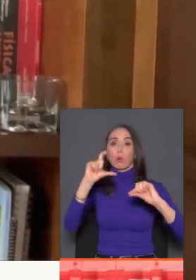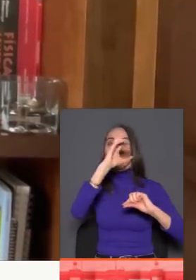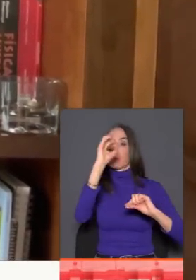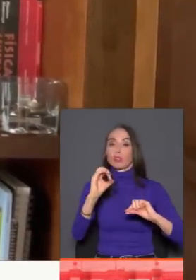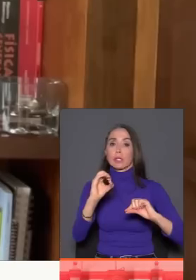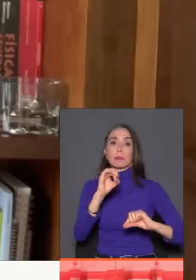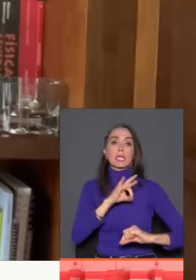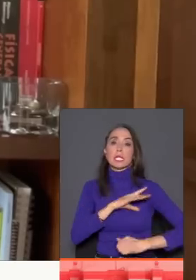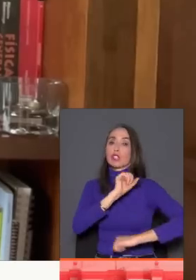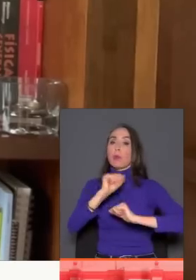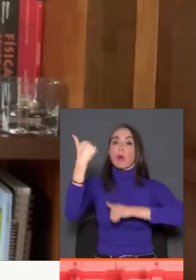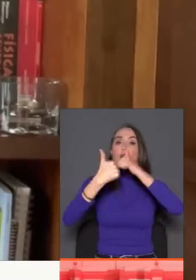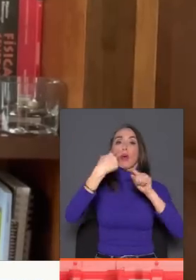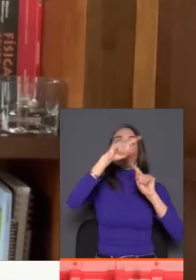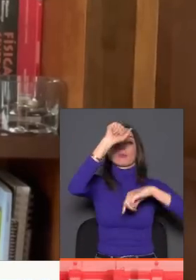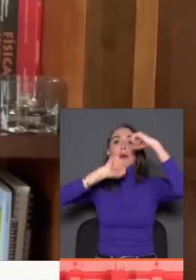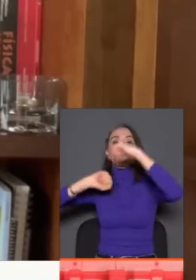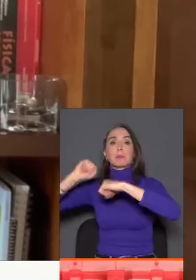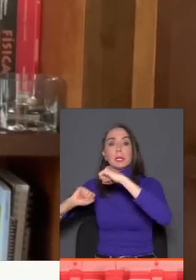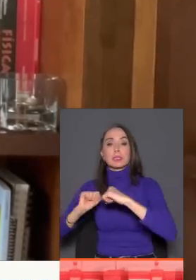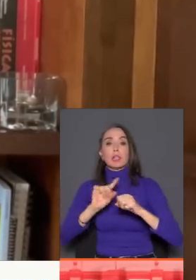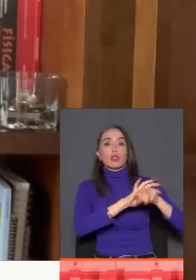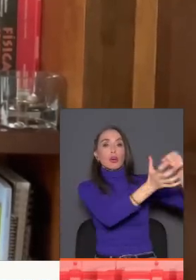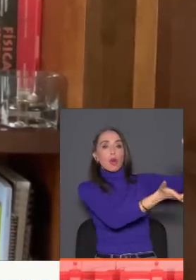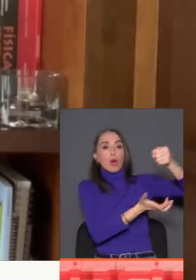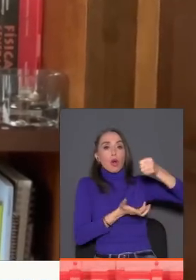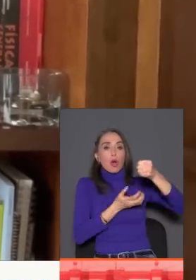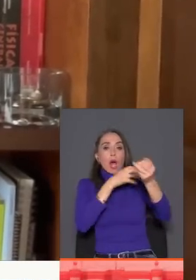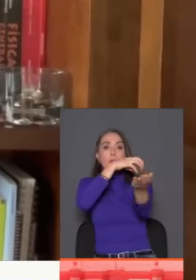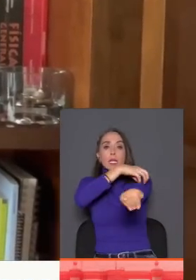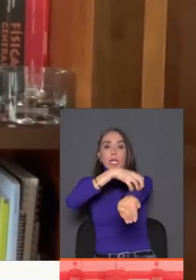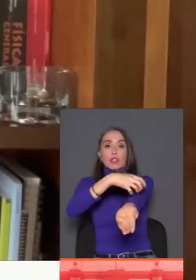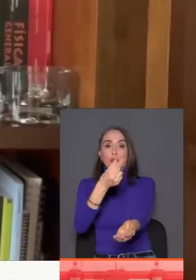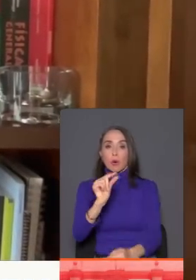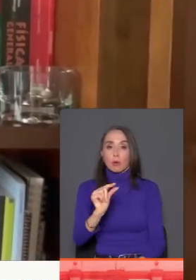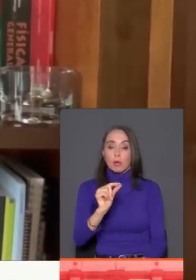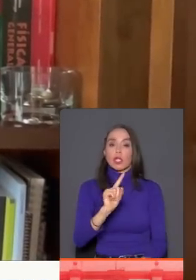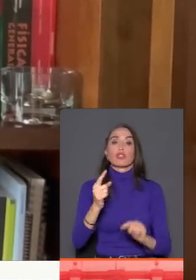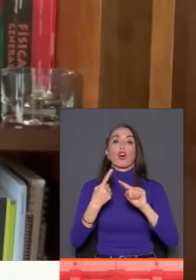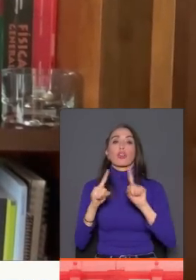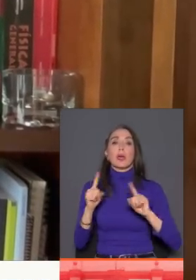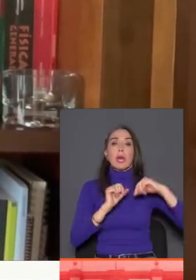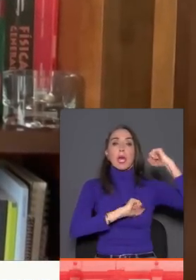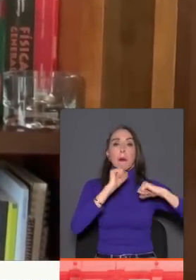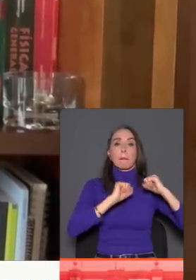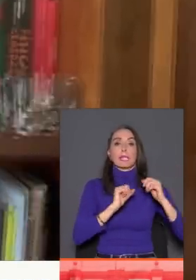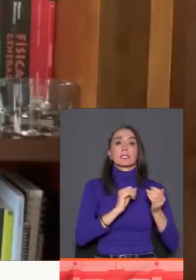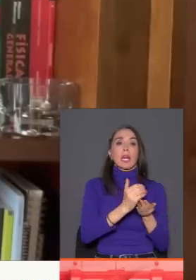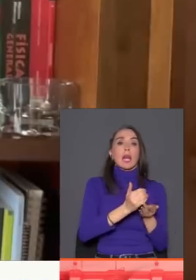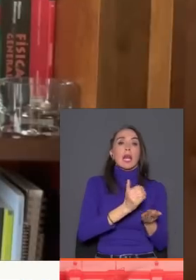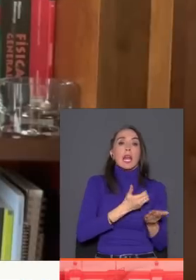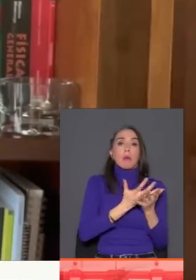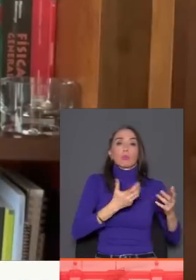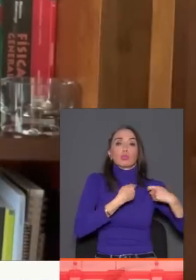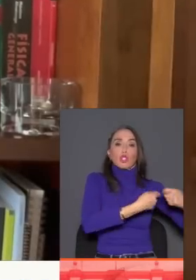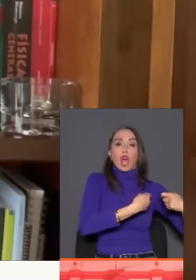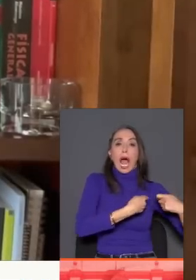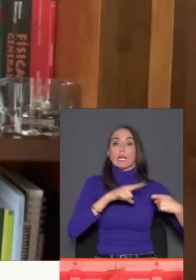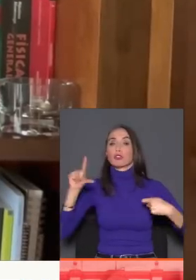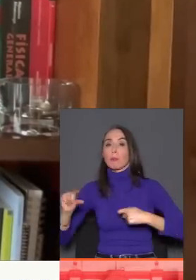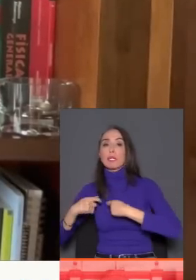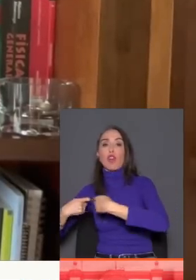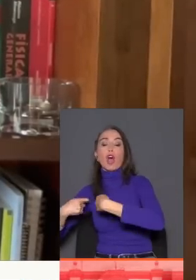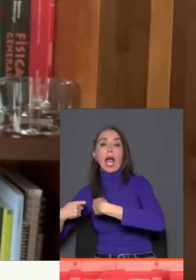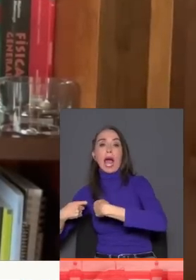competitividad no asigne suficientes recursos a las regiones no distingue entre empresas con altos o bajos costos el resto las empresas